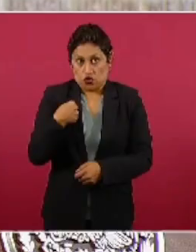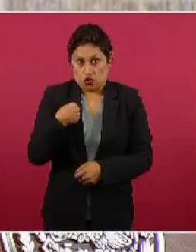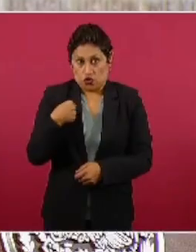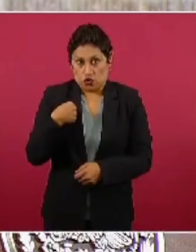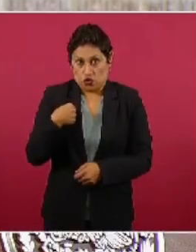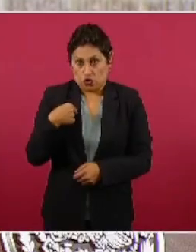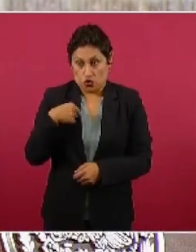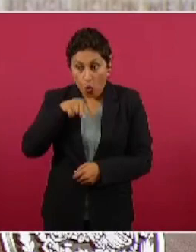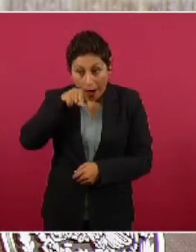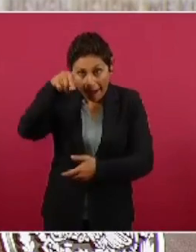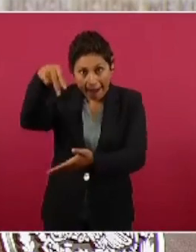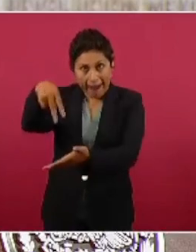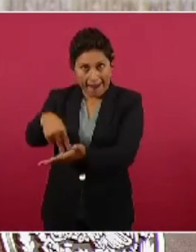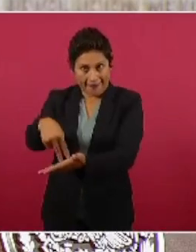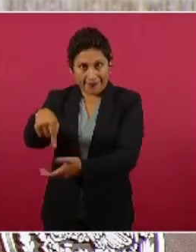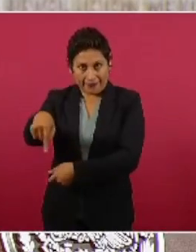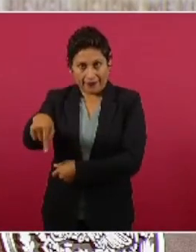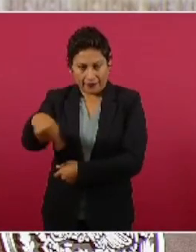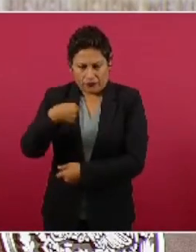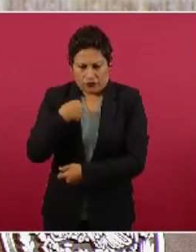sabía,